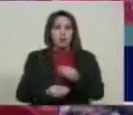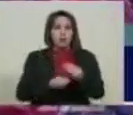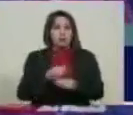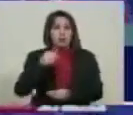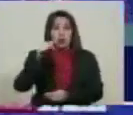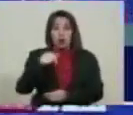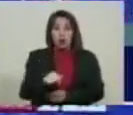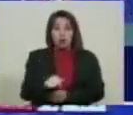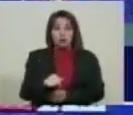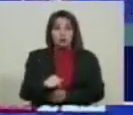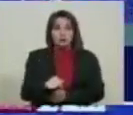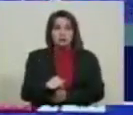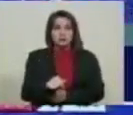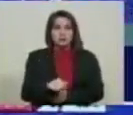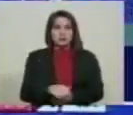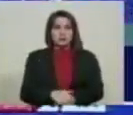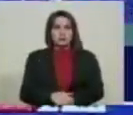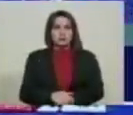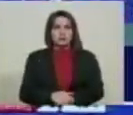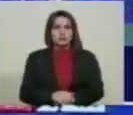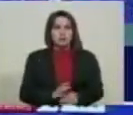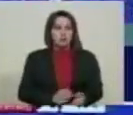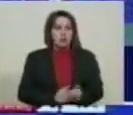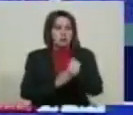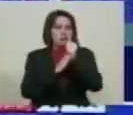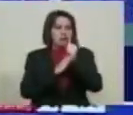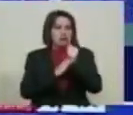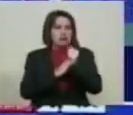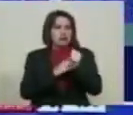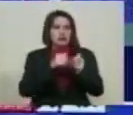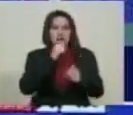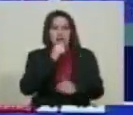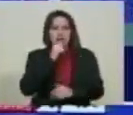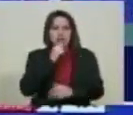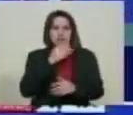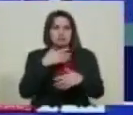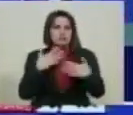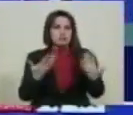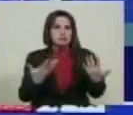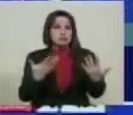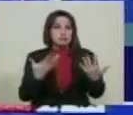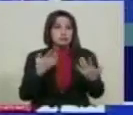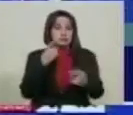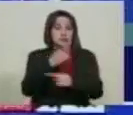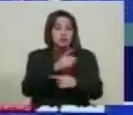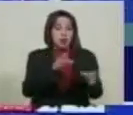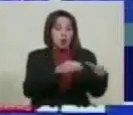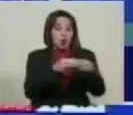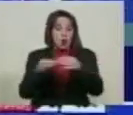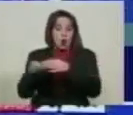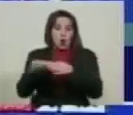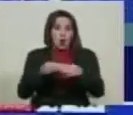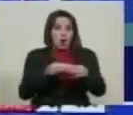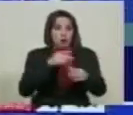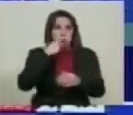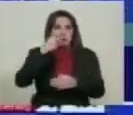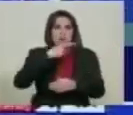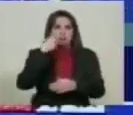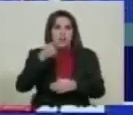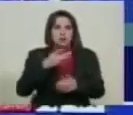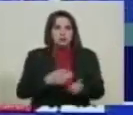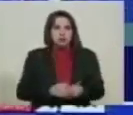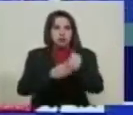hoy a ningún líder, a ninguna coalición de partidos que quieran